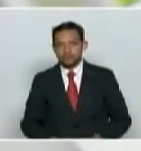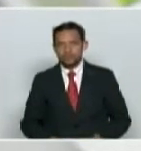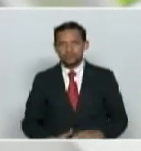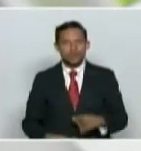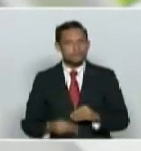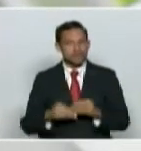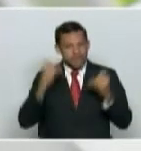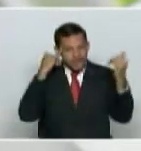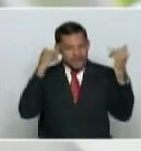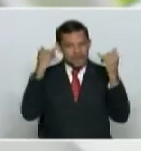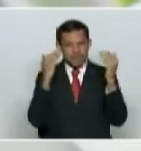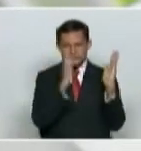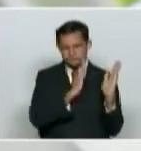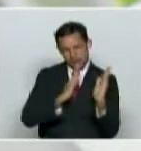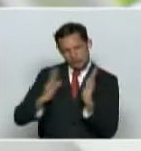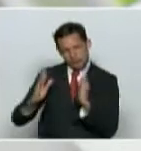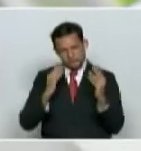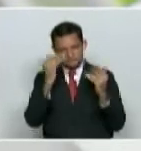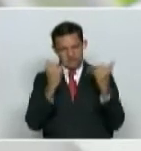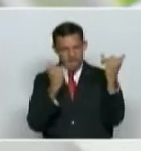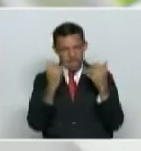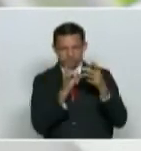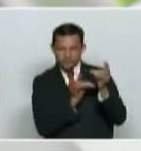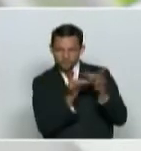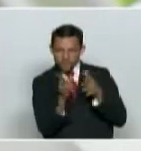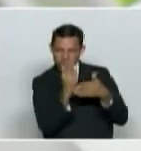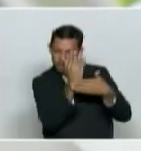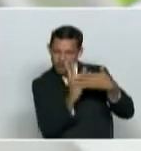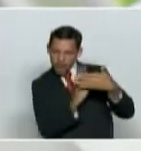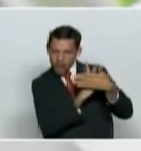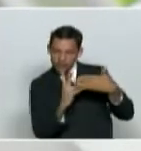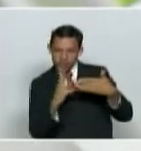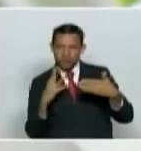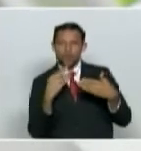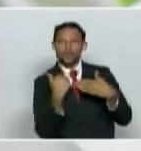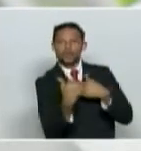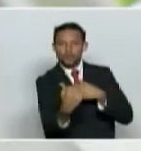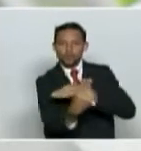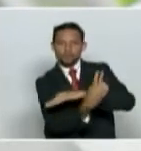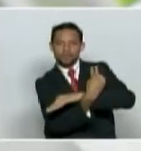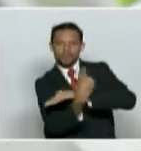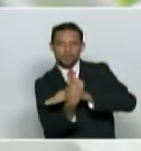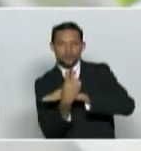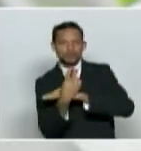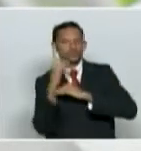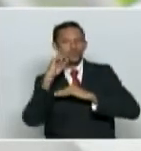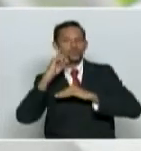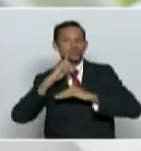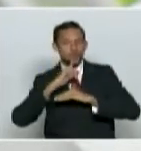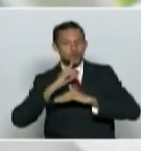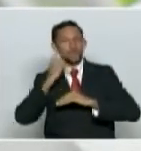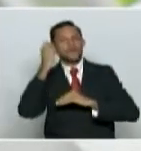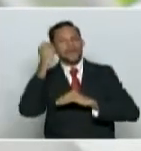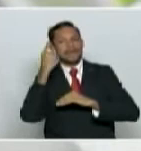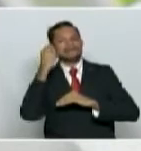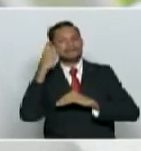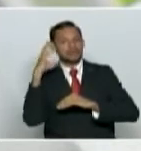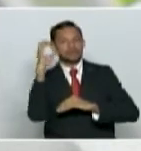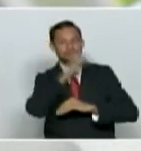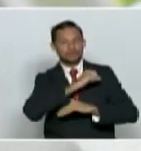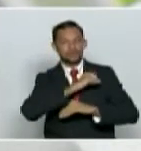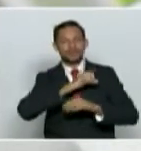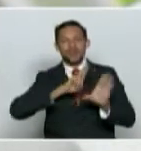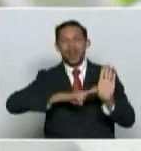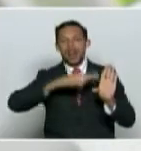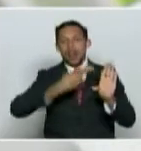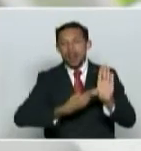La idea con los sistemas de acceso es que la población tenga la oportunidad de ver diferentes tipos de programas